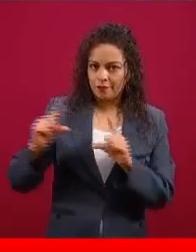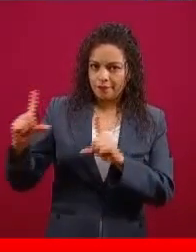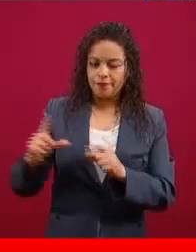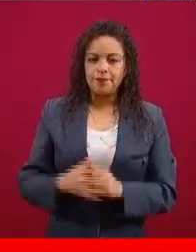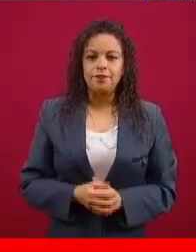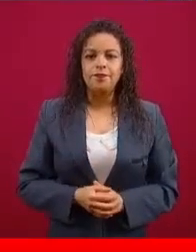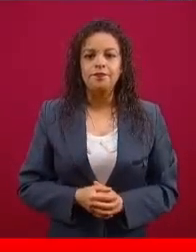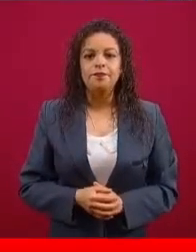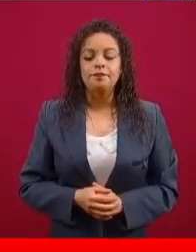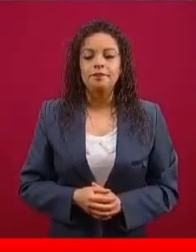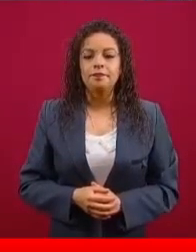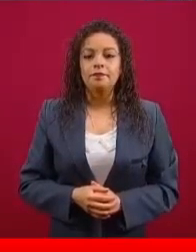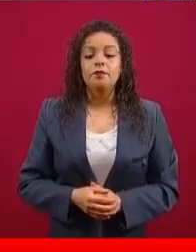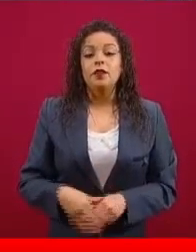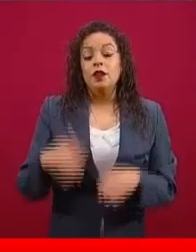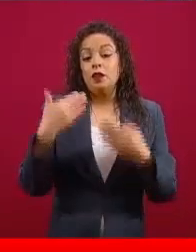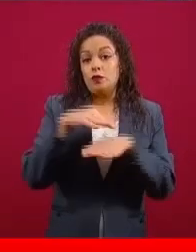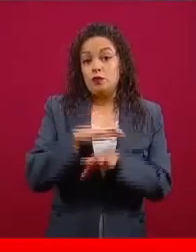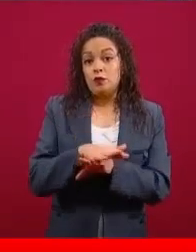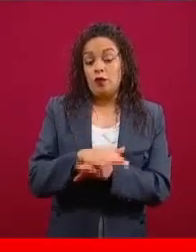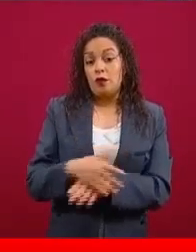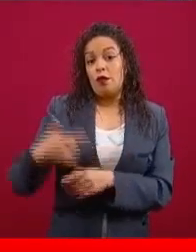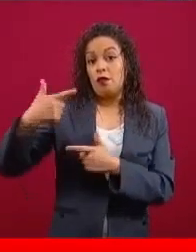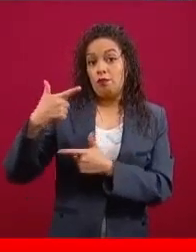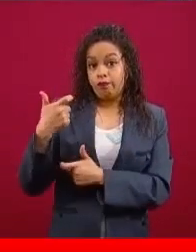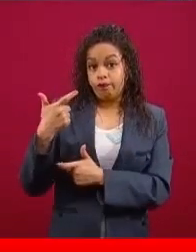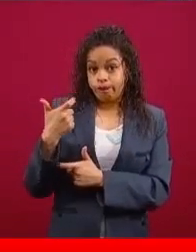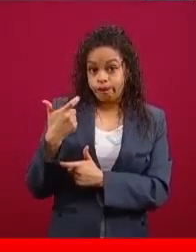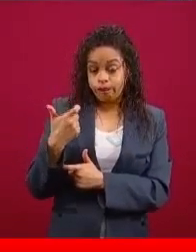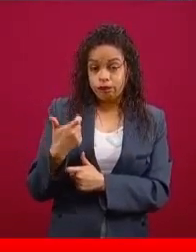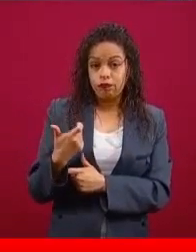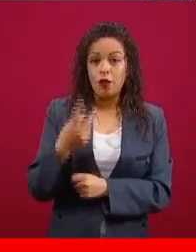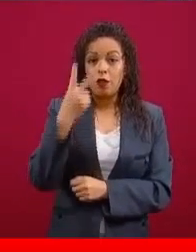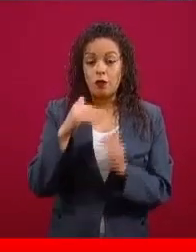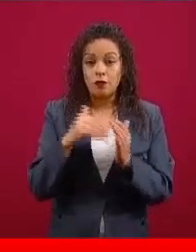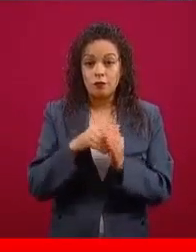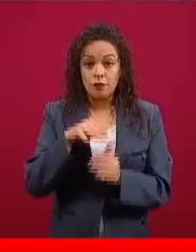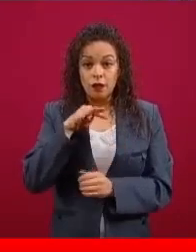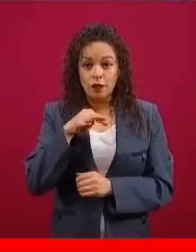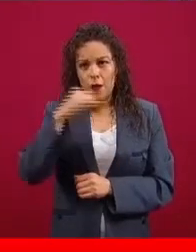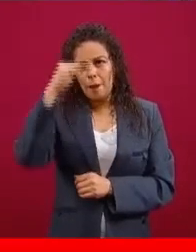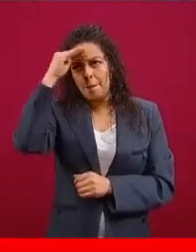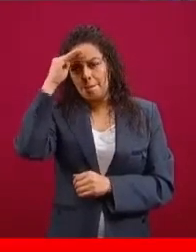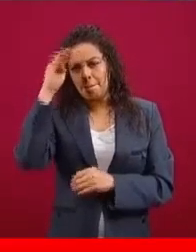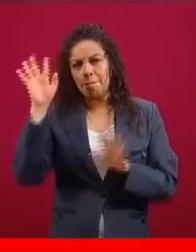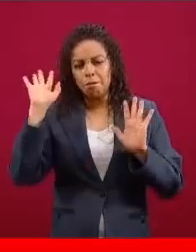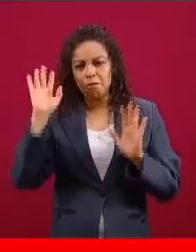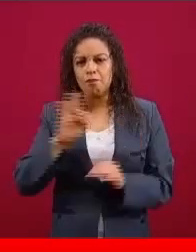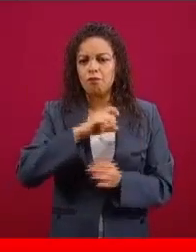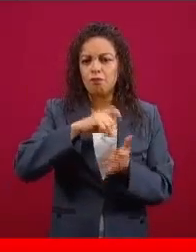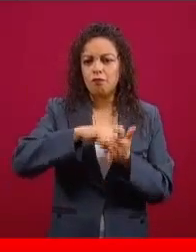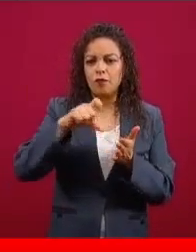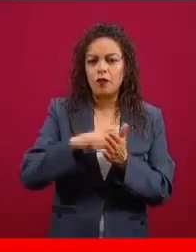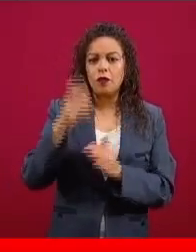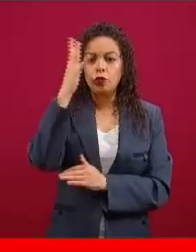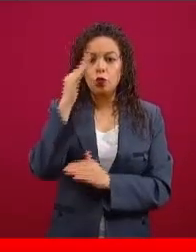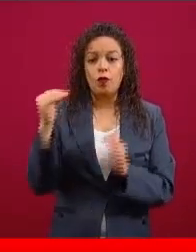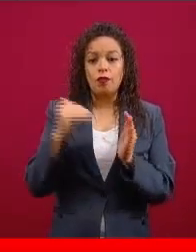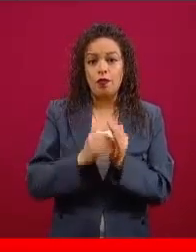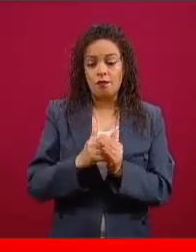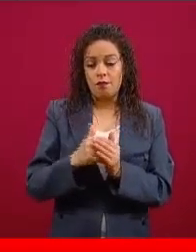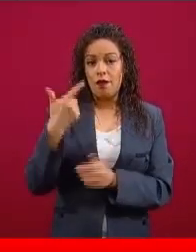la cuestión de armamento para el año 2019 se tenía contemplada de adquisición de 50 mil pistolas